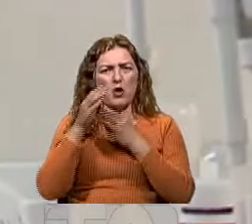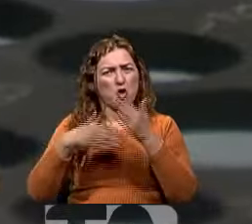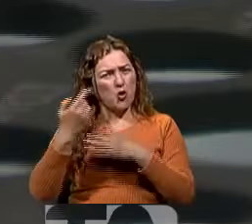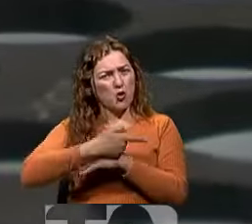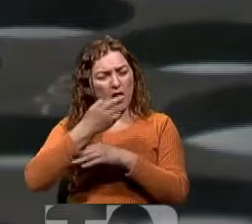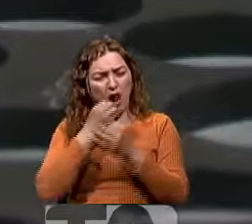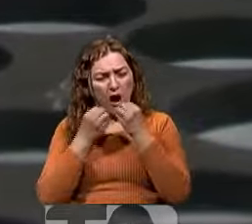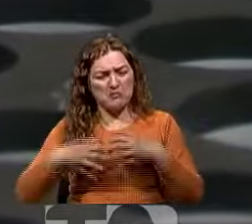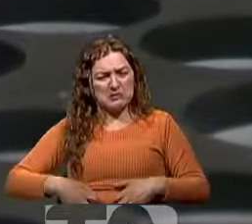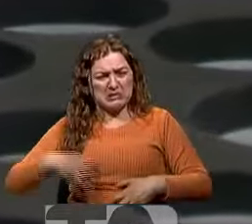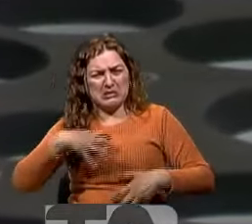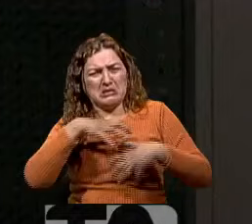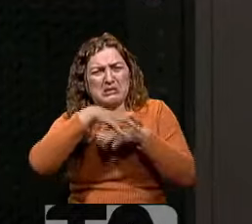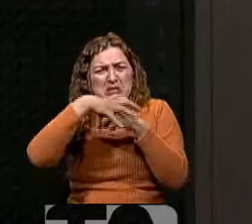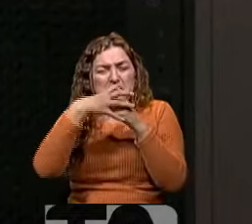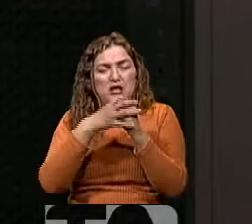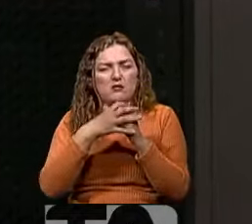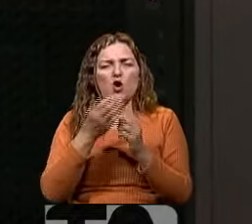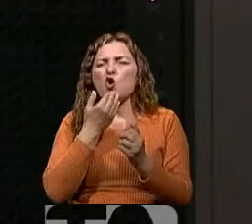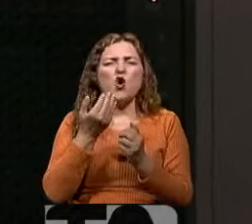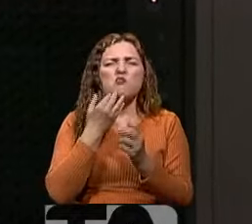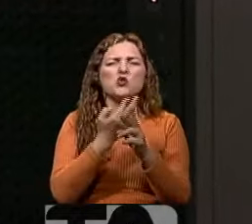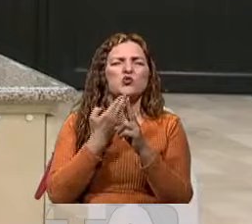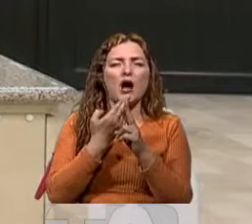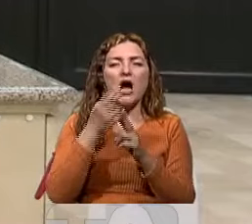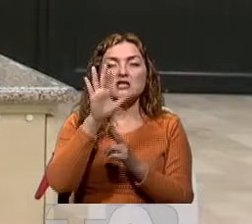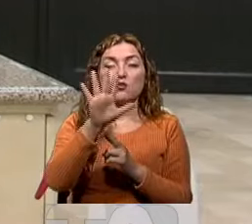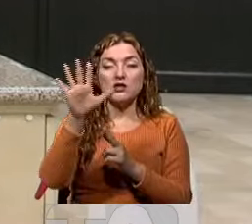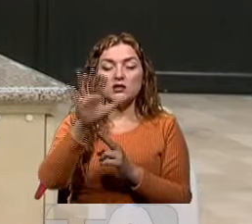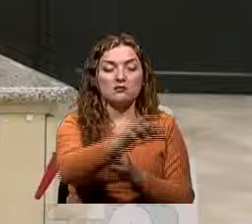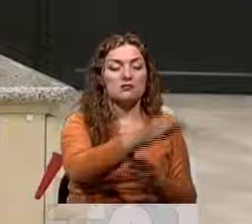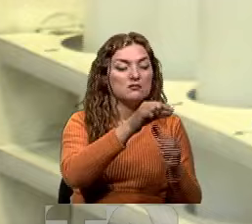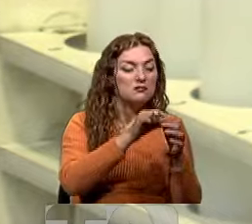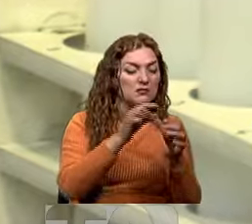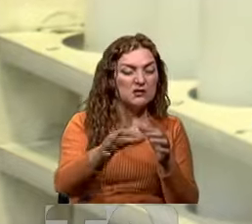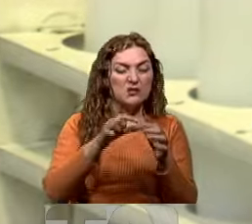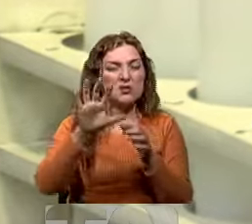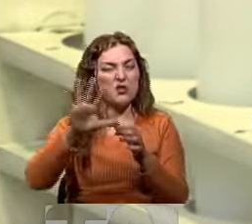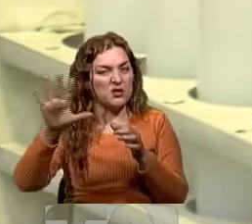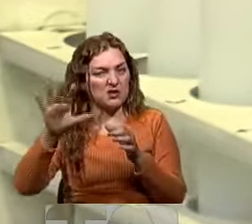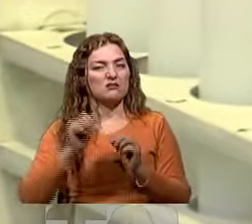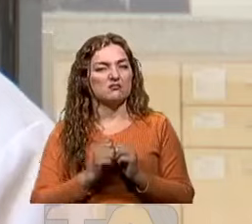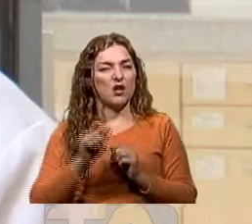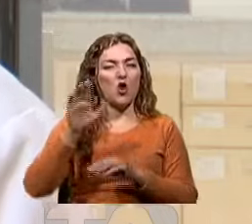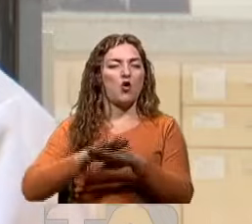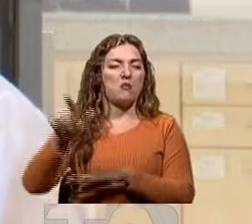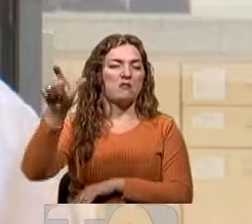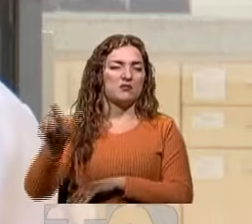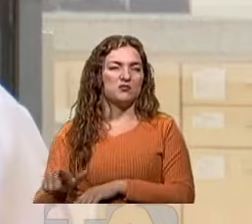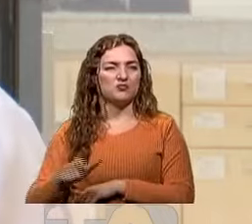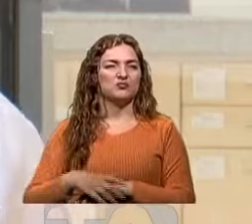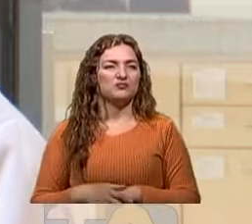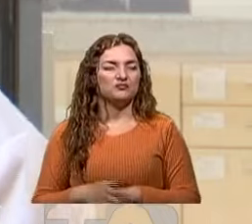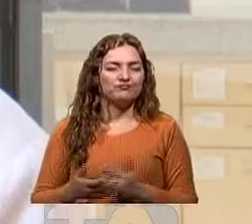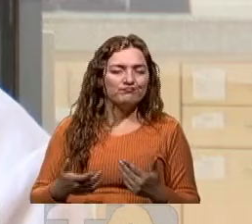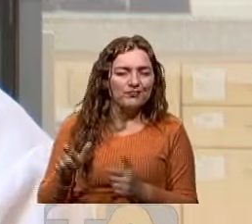que se analizaron 55 muestras para obtener estos resultados. Entre las causas, tiene mucho que ver la mano del hombre. De no contaminar